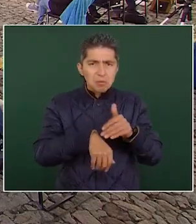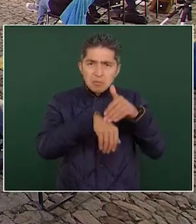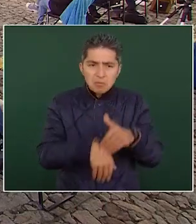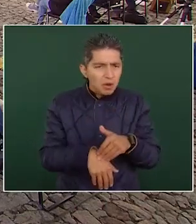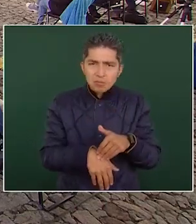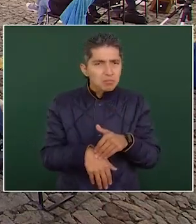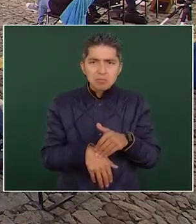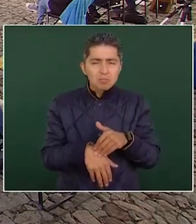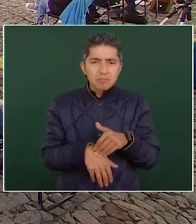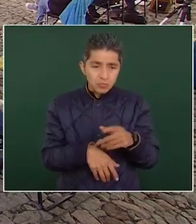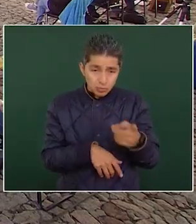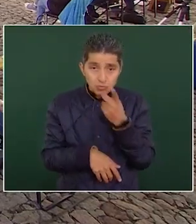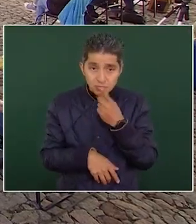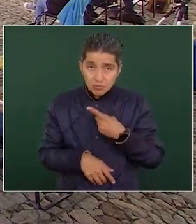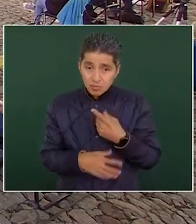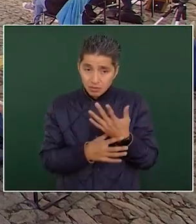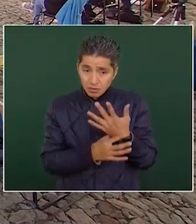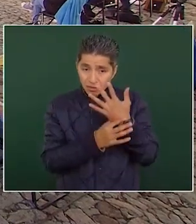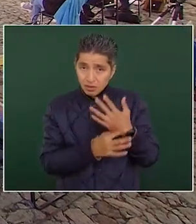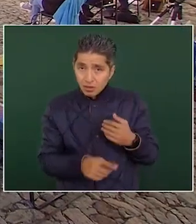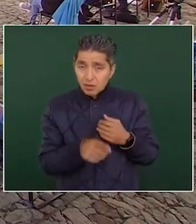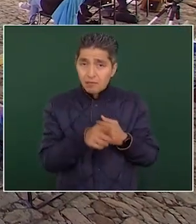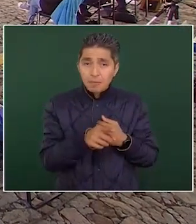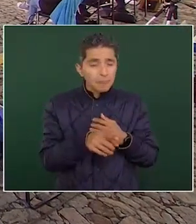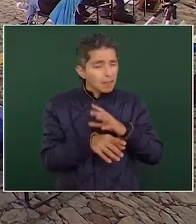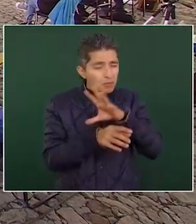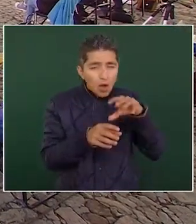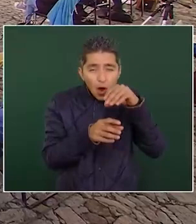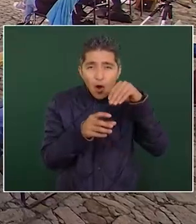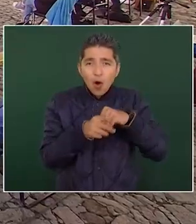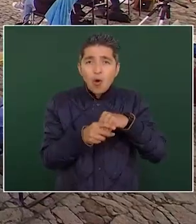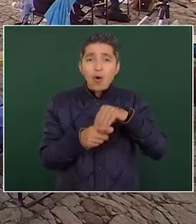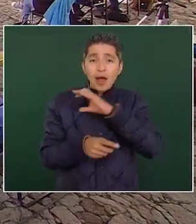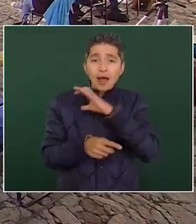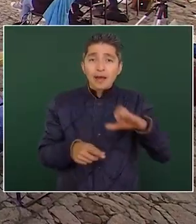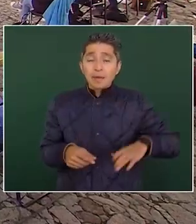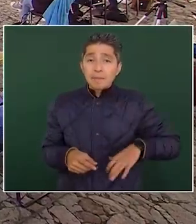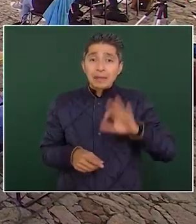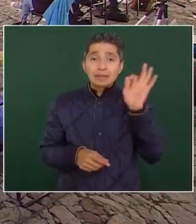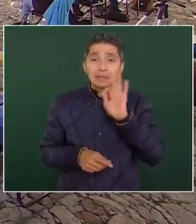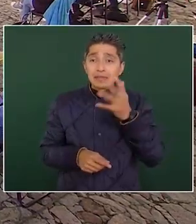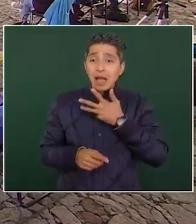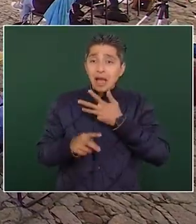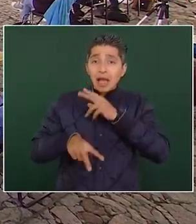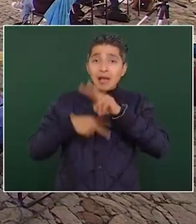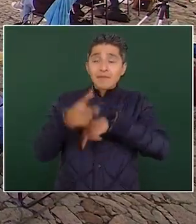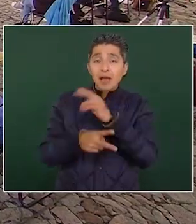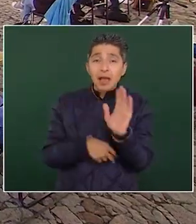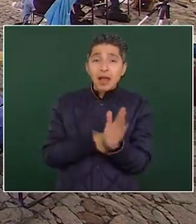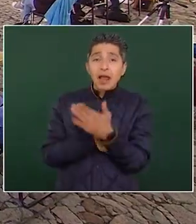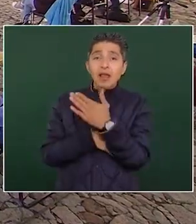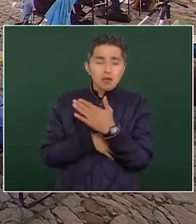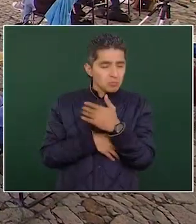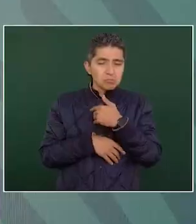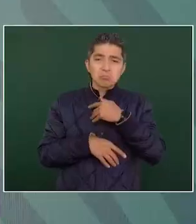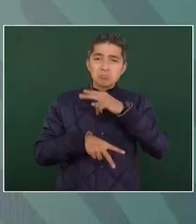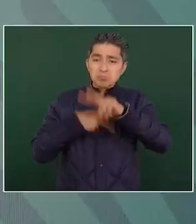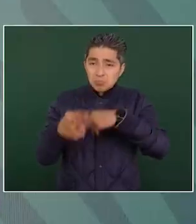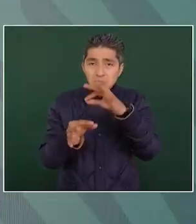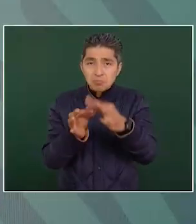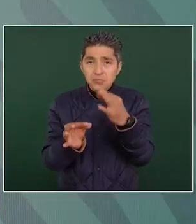no. Y por lo que me estás diciendo, Vidulfo, en todos los actos de campaña que sea posible, ustedes se van a hacer presentes. Nosotros vamos a hacernos presentes.